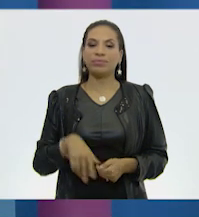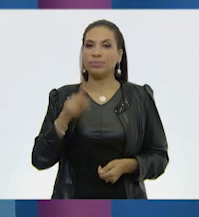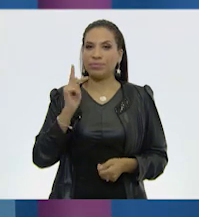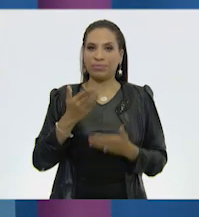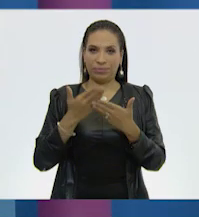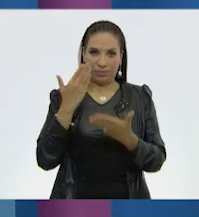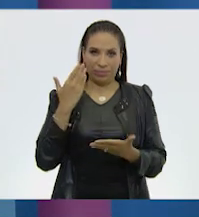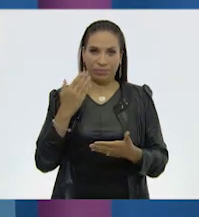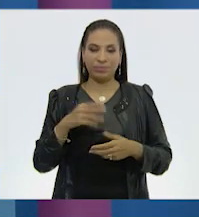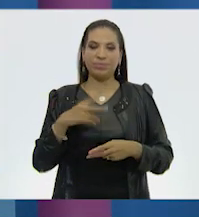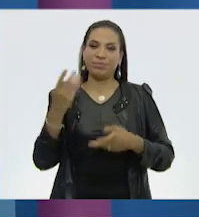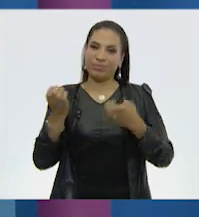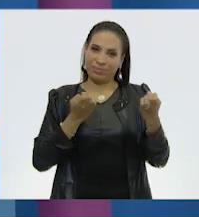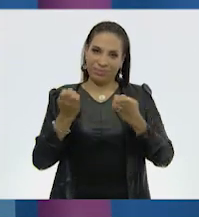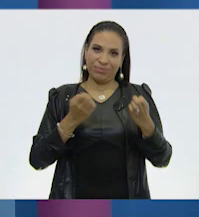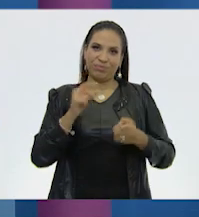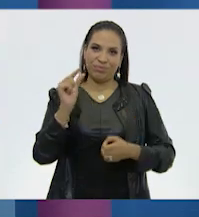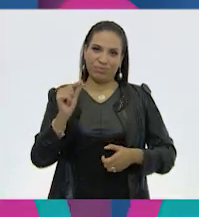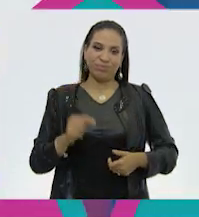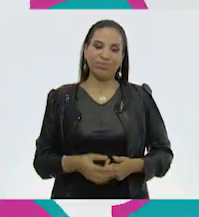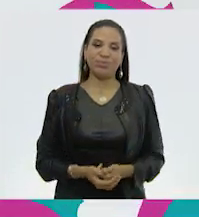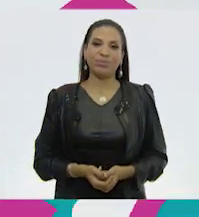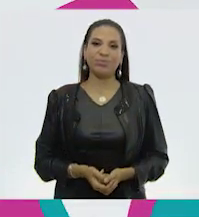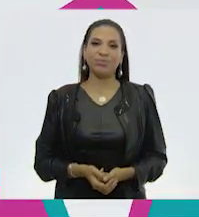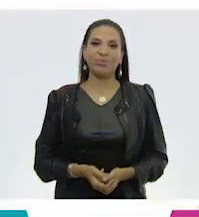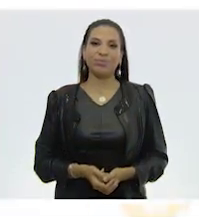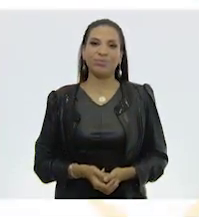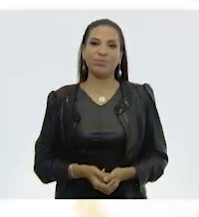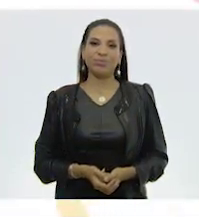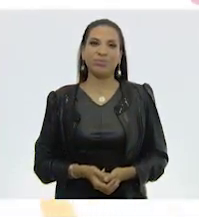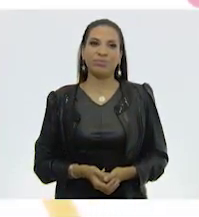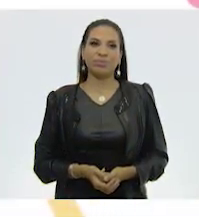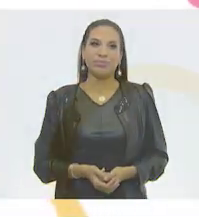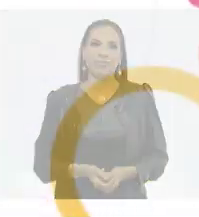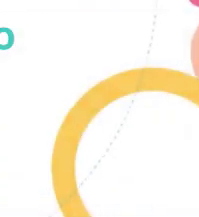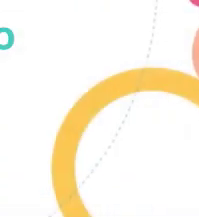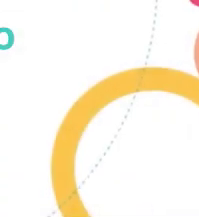Pero antes, a movernos un poco.